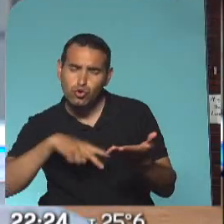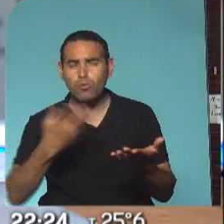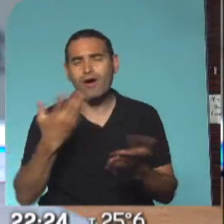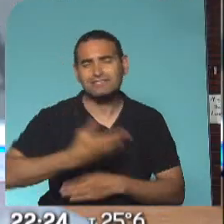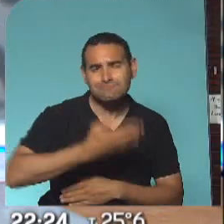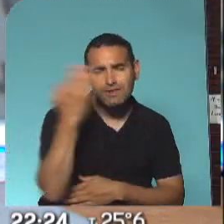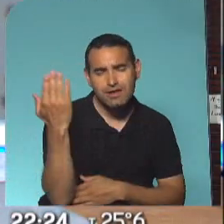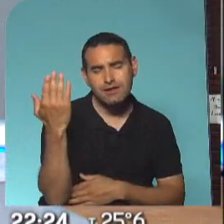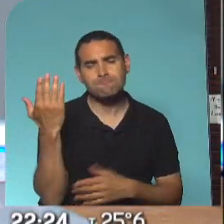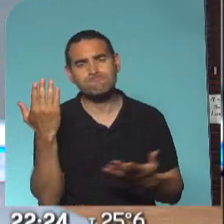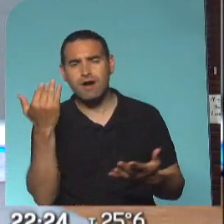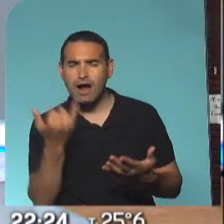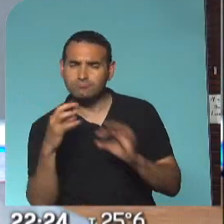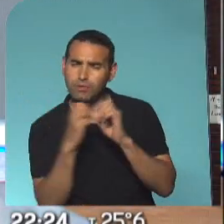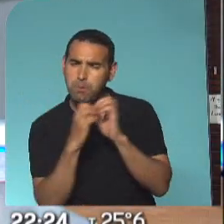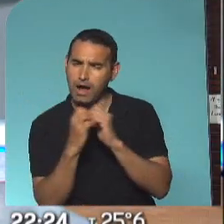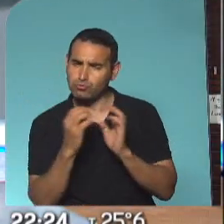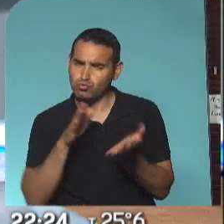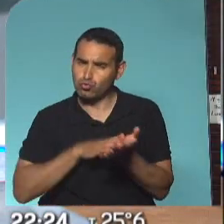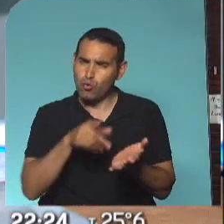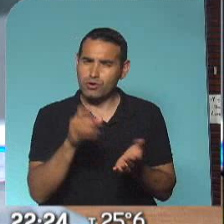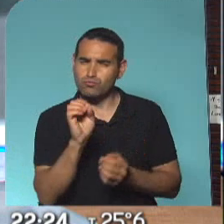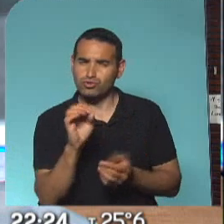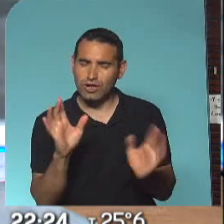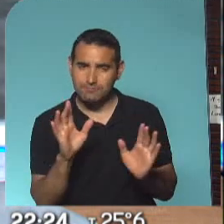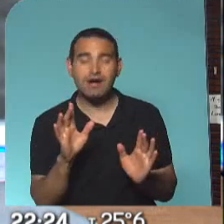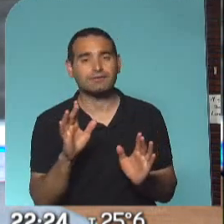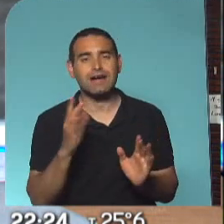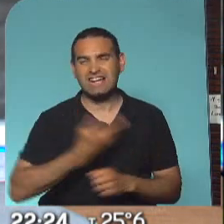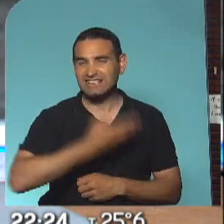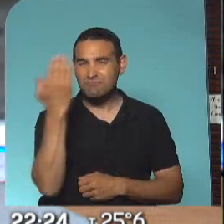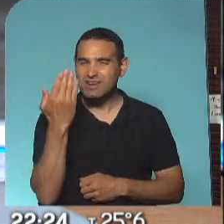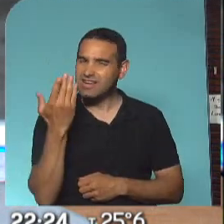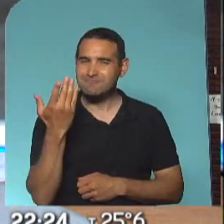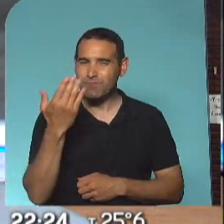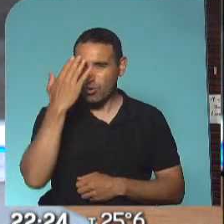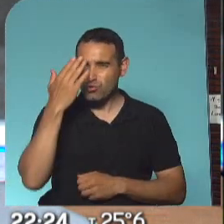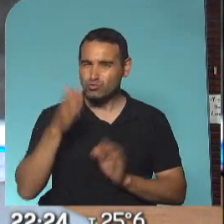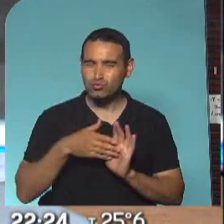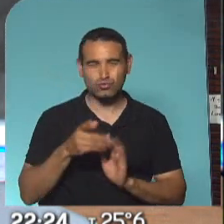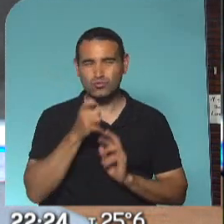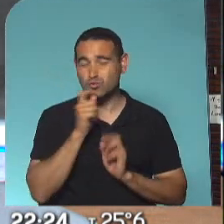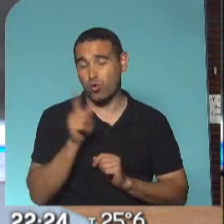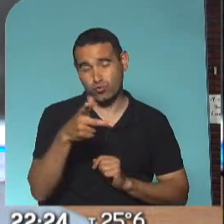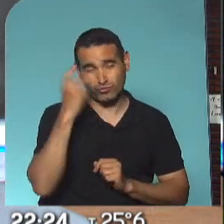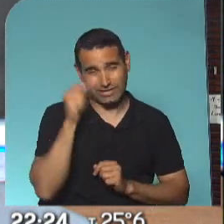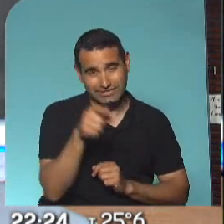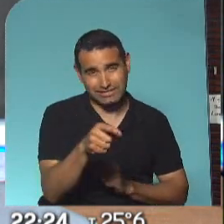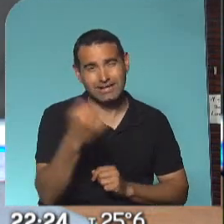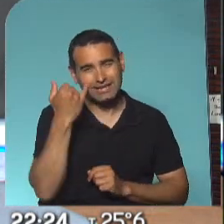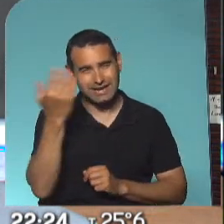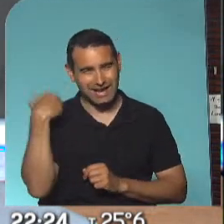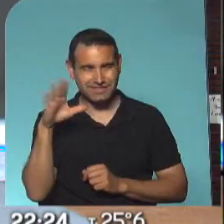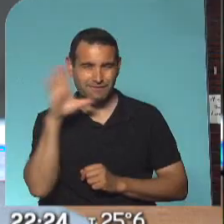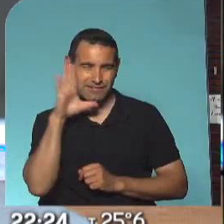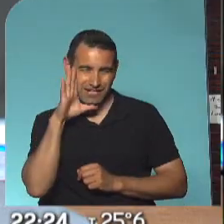asamblea constituyente. Hay un debate sobre el nombre. La asamblea constituyente no gusta en Chile. Esto ya lo ha querido instrumentar Bachelet